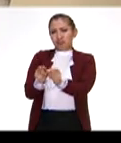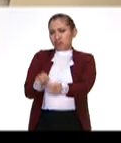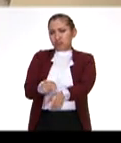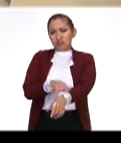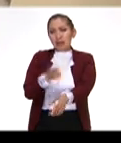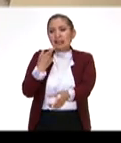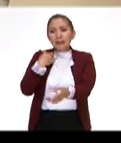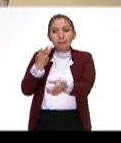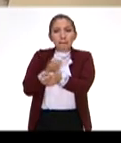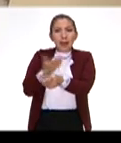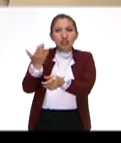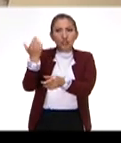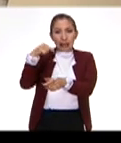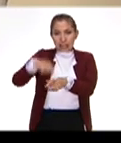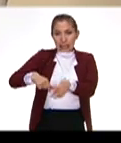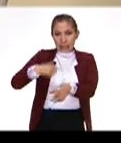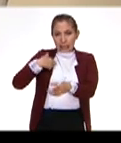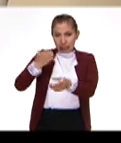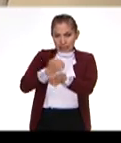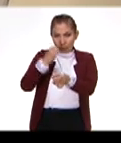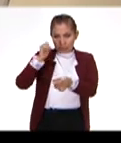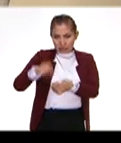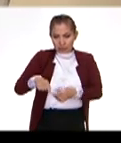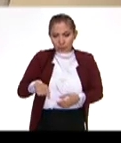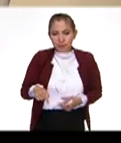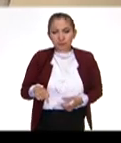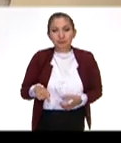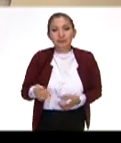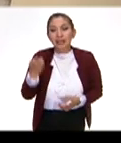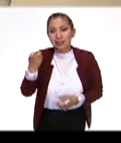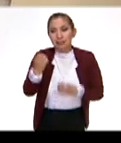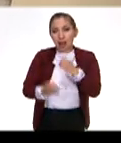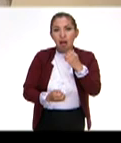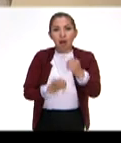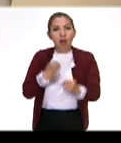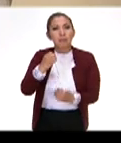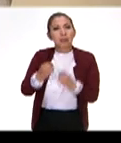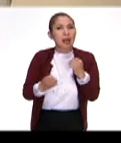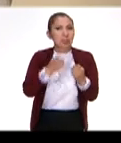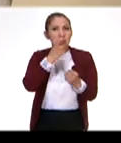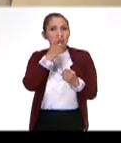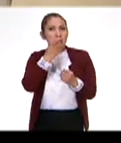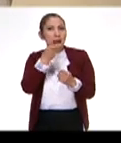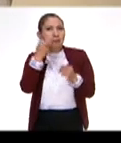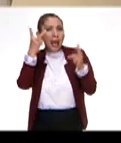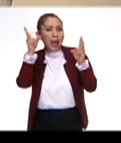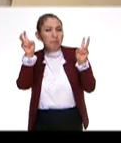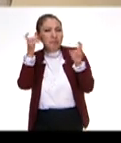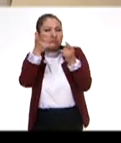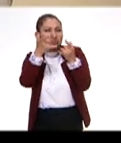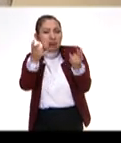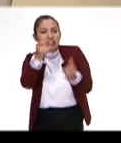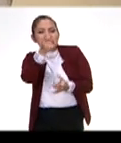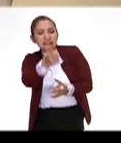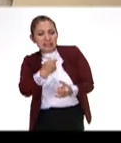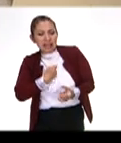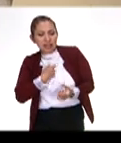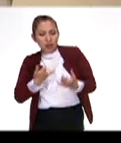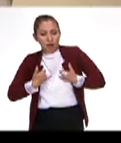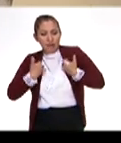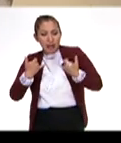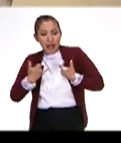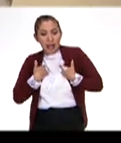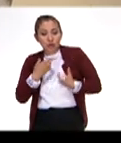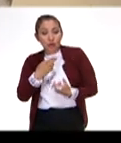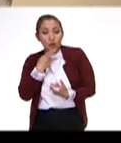que acontece aquí en nuestra entidad. Esta obra habla de la identidad de los muchachos